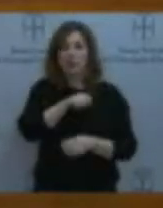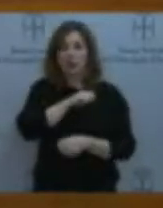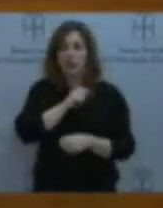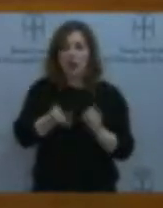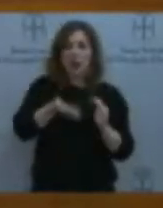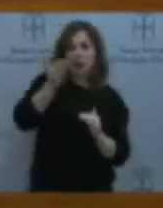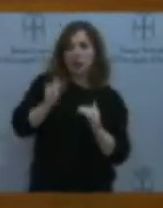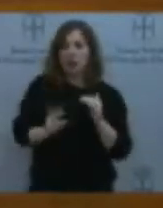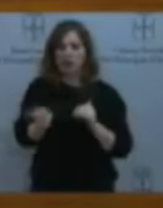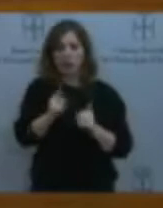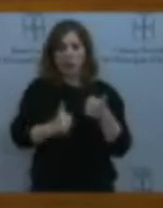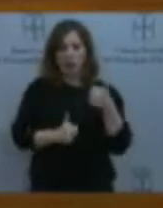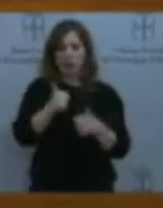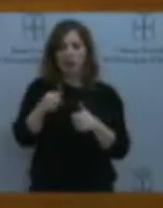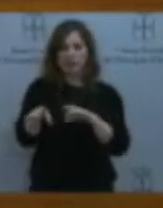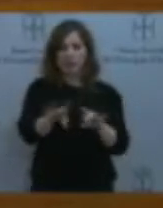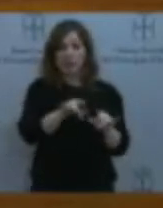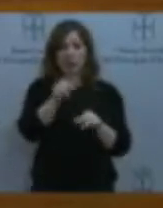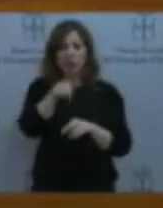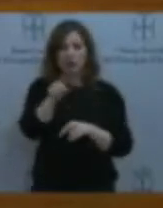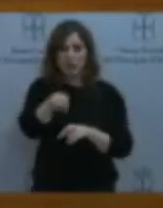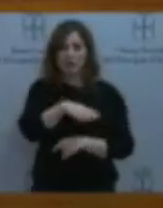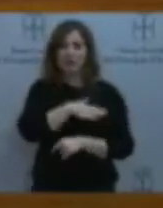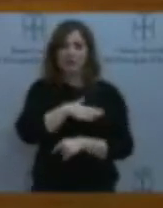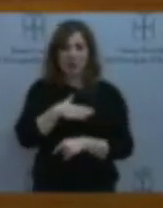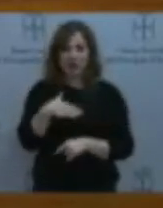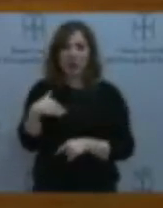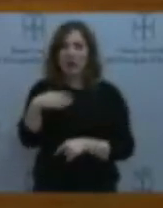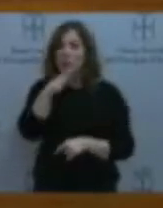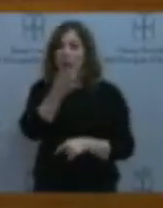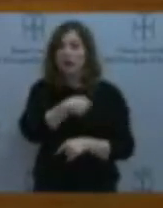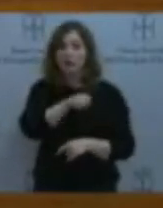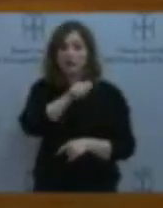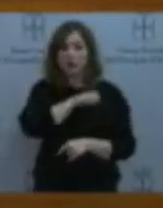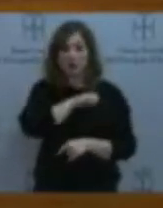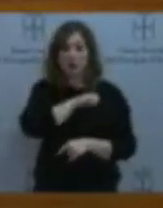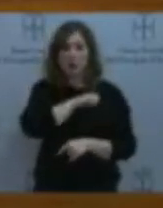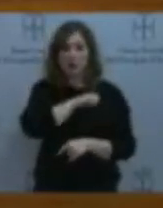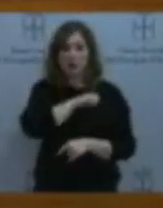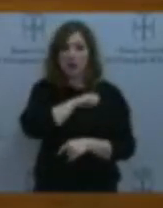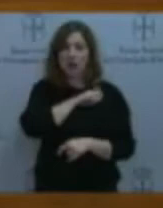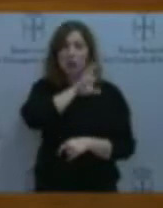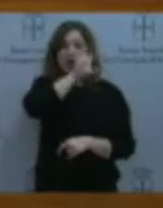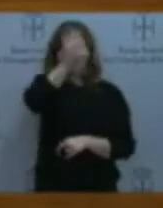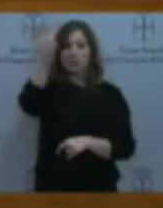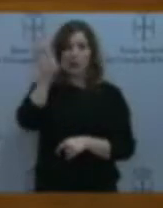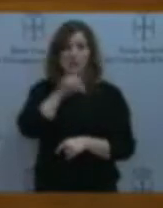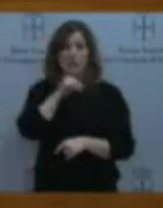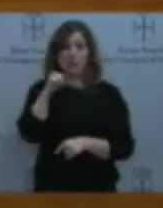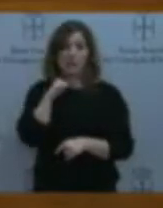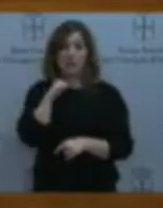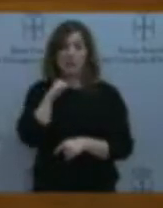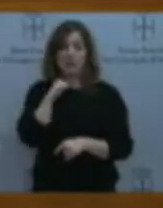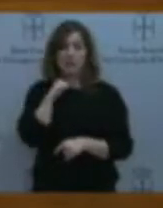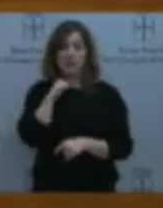entre territorios. Esto también se quiere, porque hay en España unas comunidades con una determinada identidad,